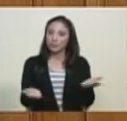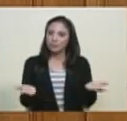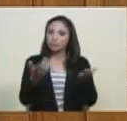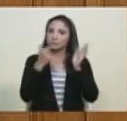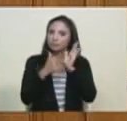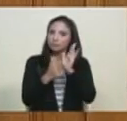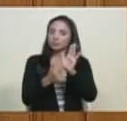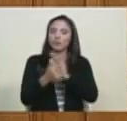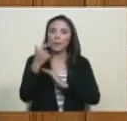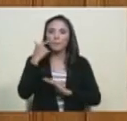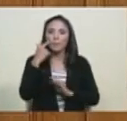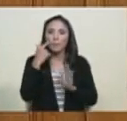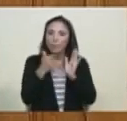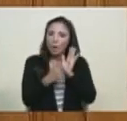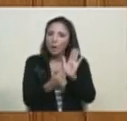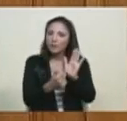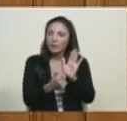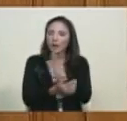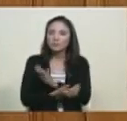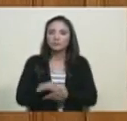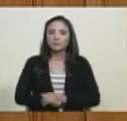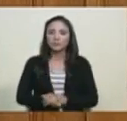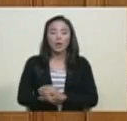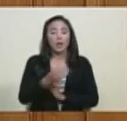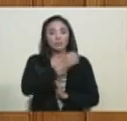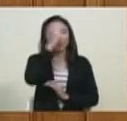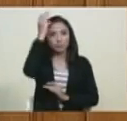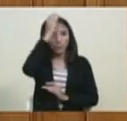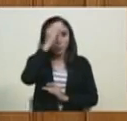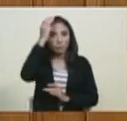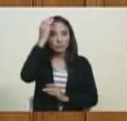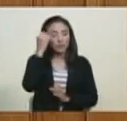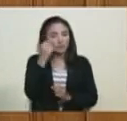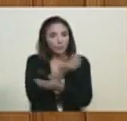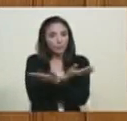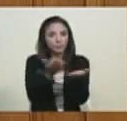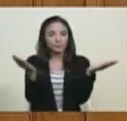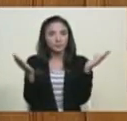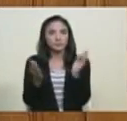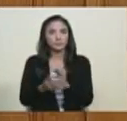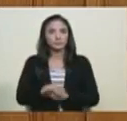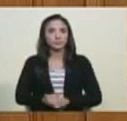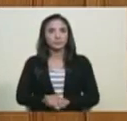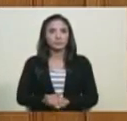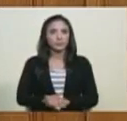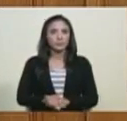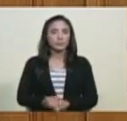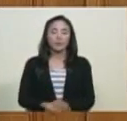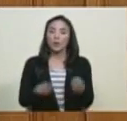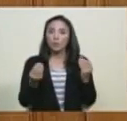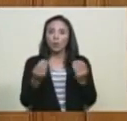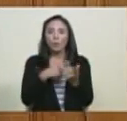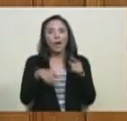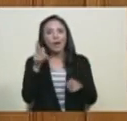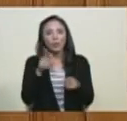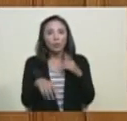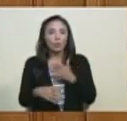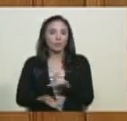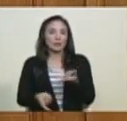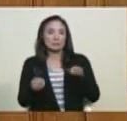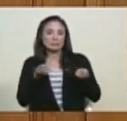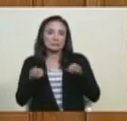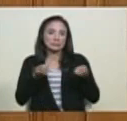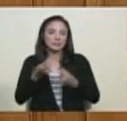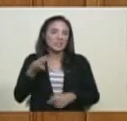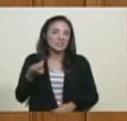construyamos a partir de este evento un estado de conciencia superior de cómo han estado conspirando